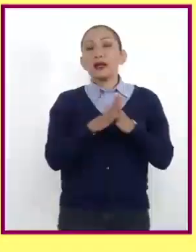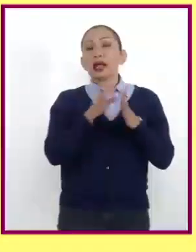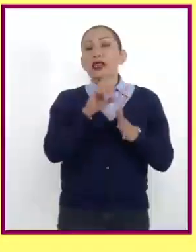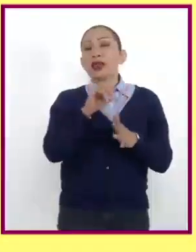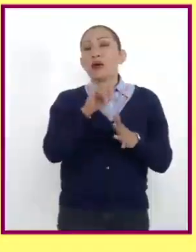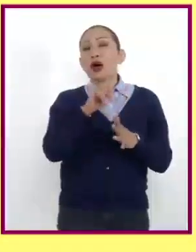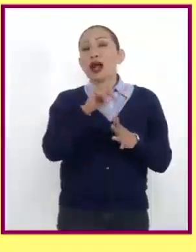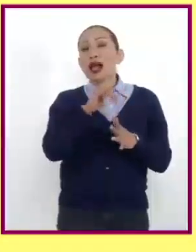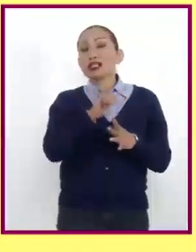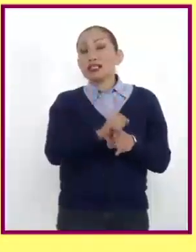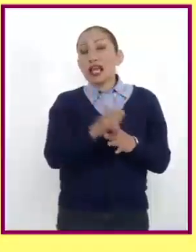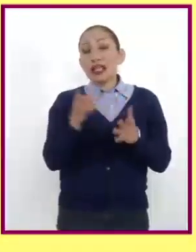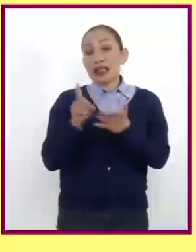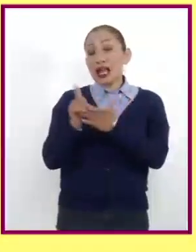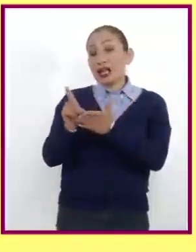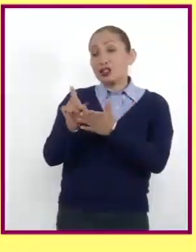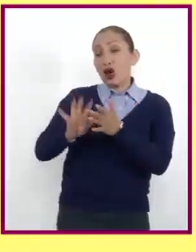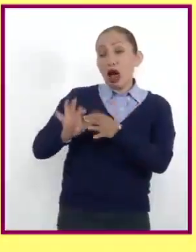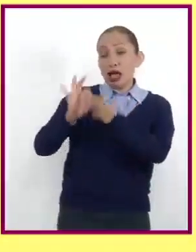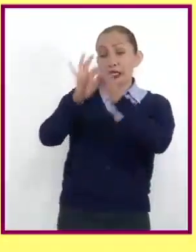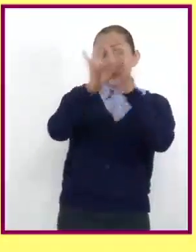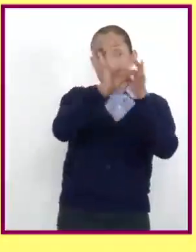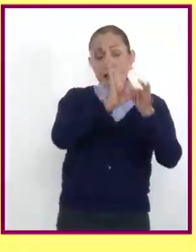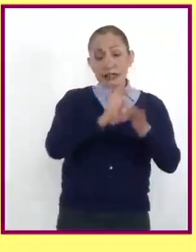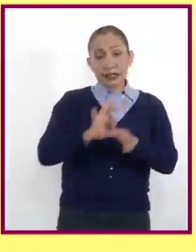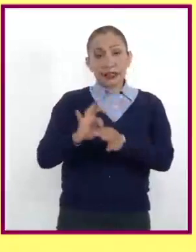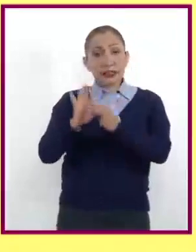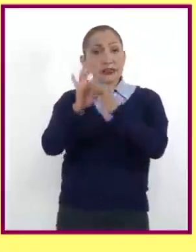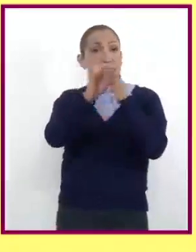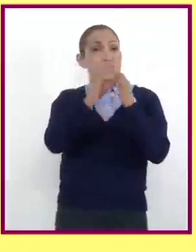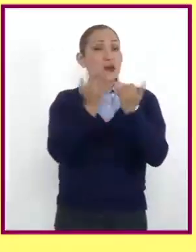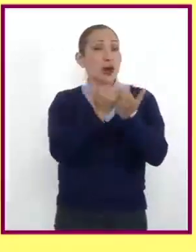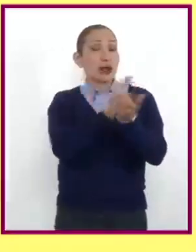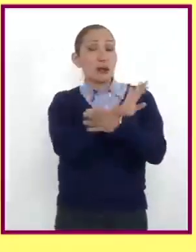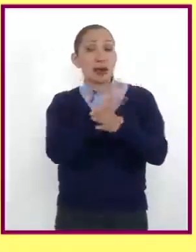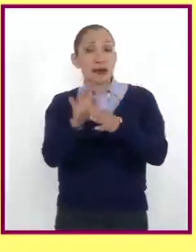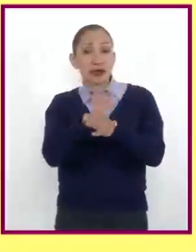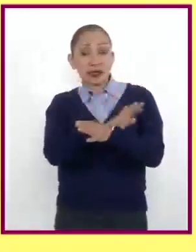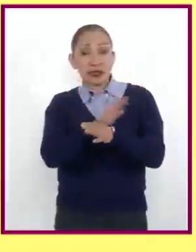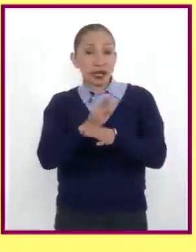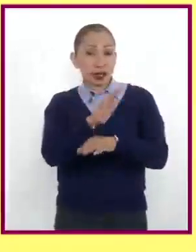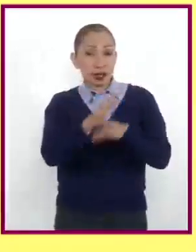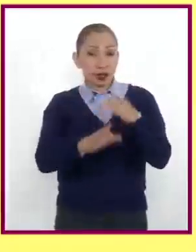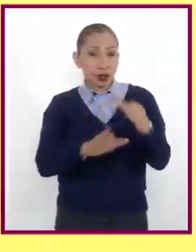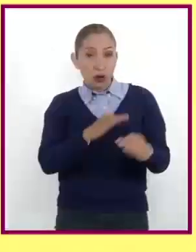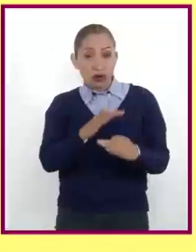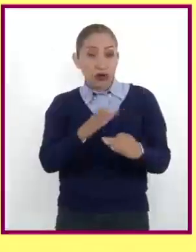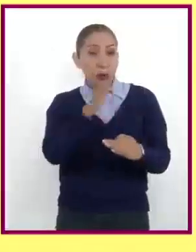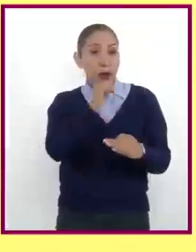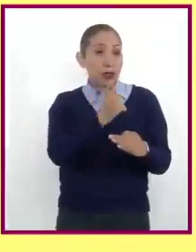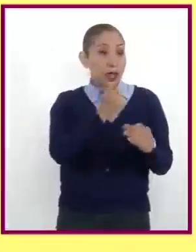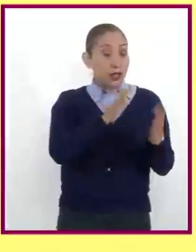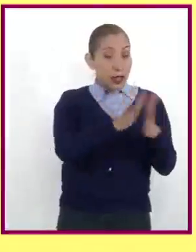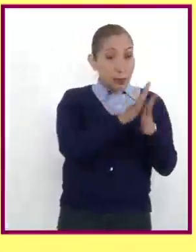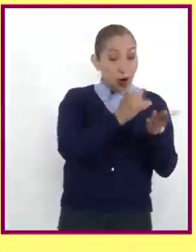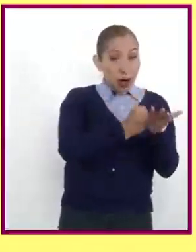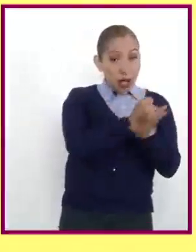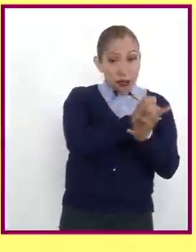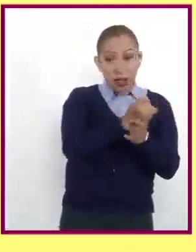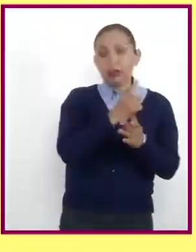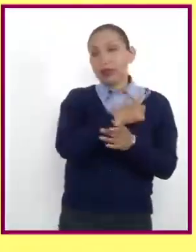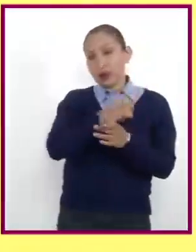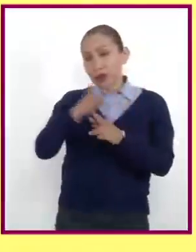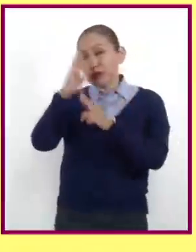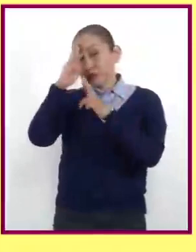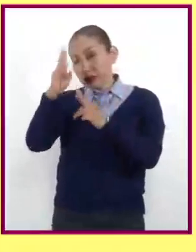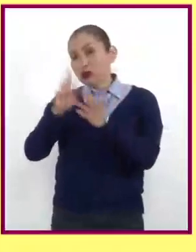los derechos existe un círculo de interacción recíproca que beneficia a ambos. No puede haber democracia sin el respeto a